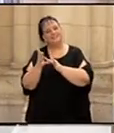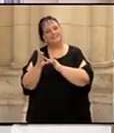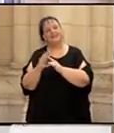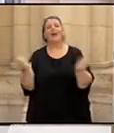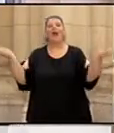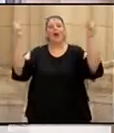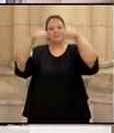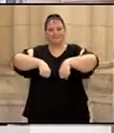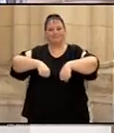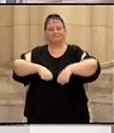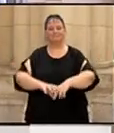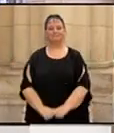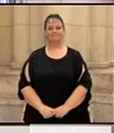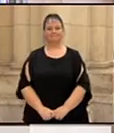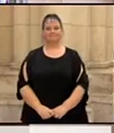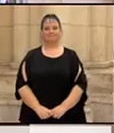Amén.